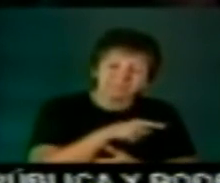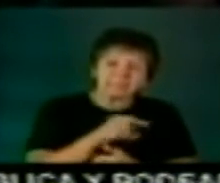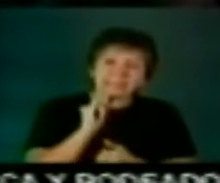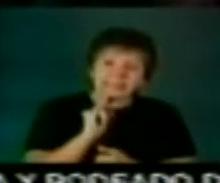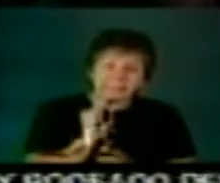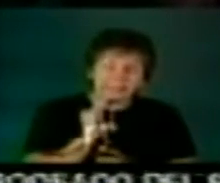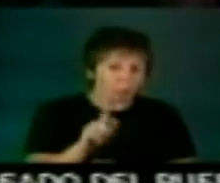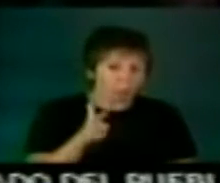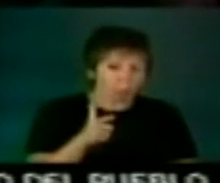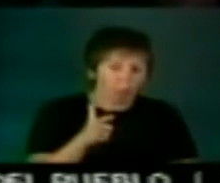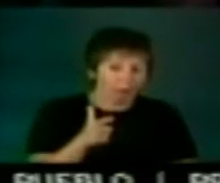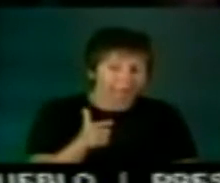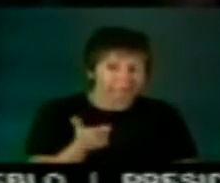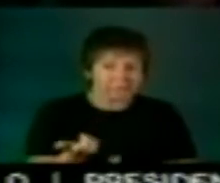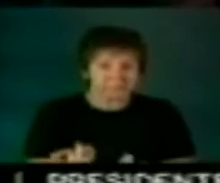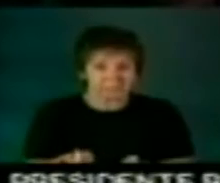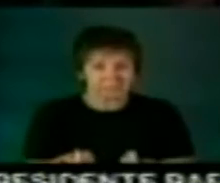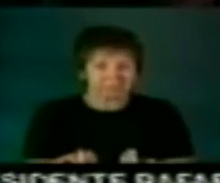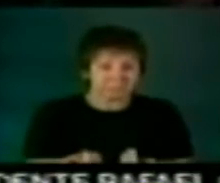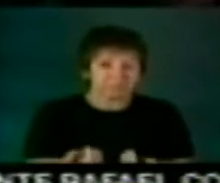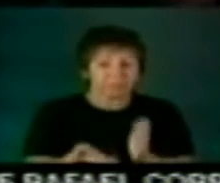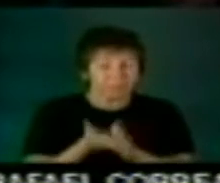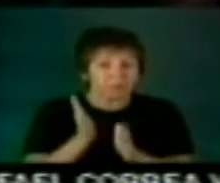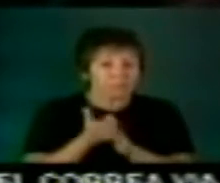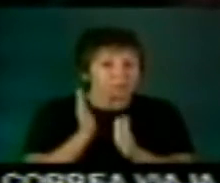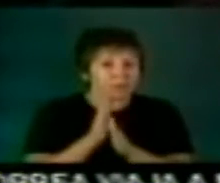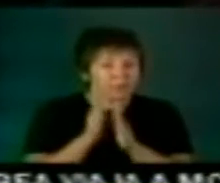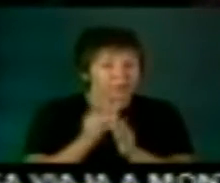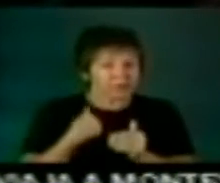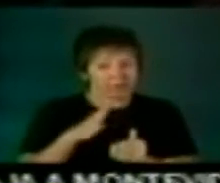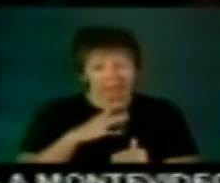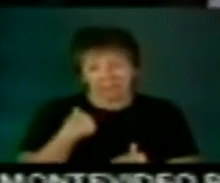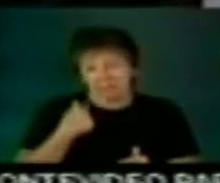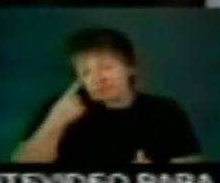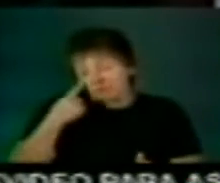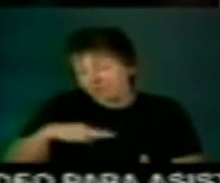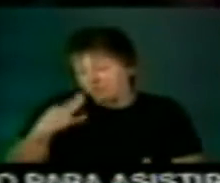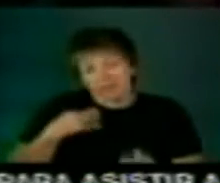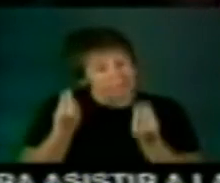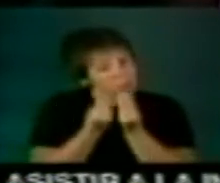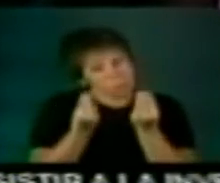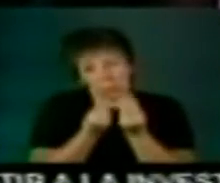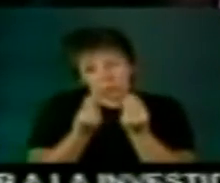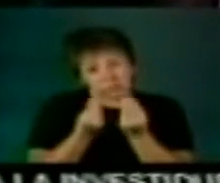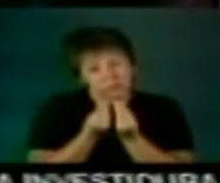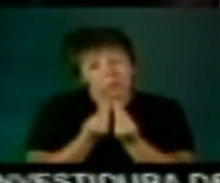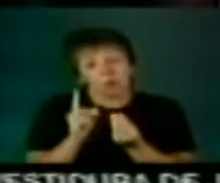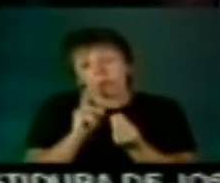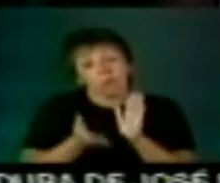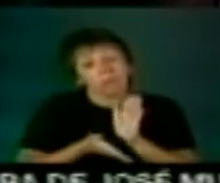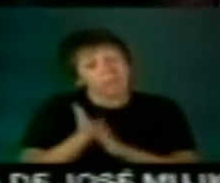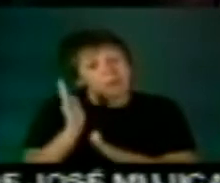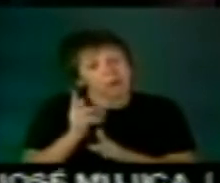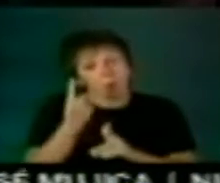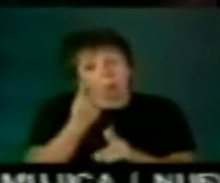Sin duda, quienes tienen mucho mundo, me atrevería a decir que no van a poder darme